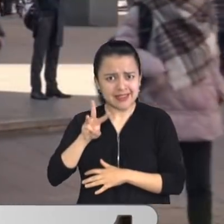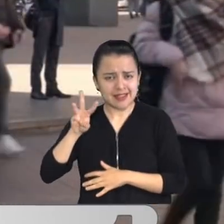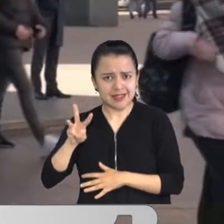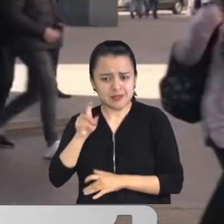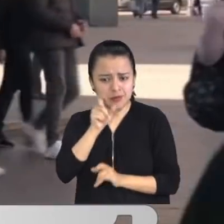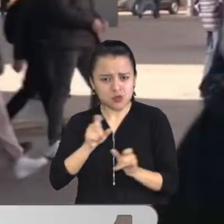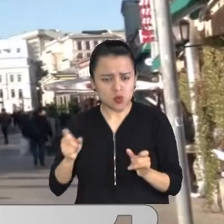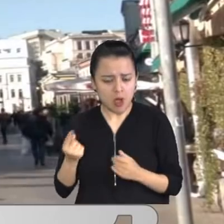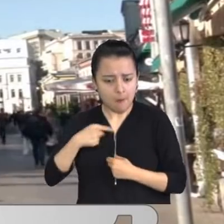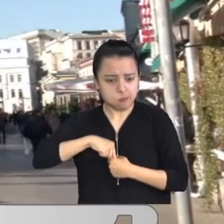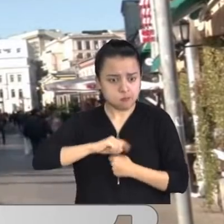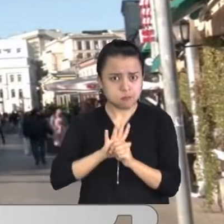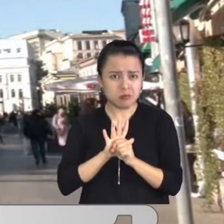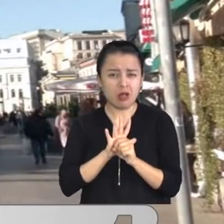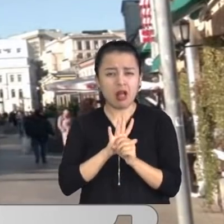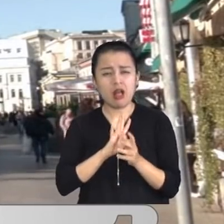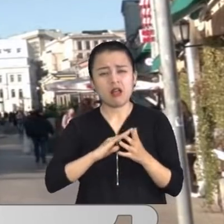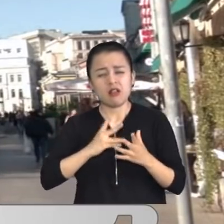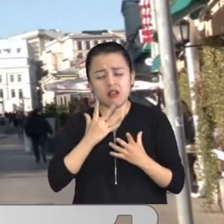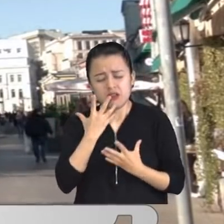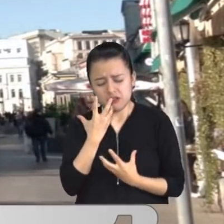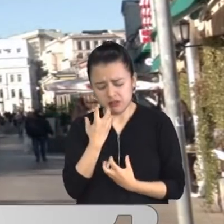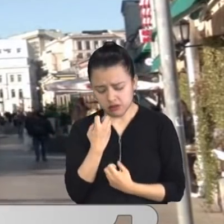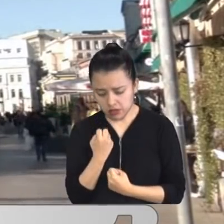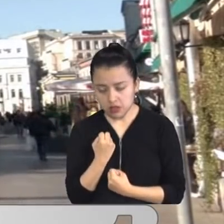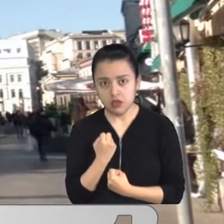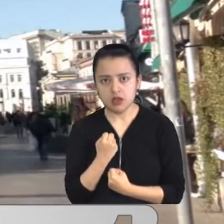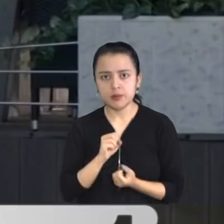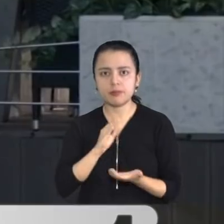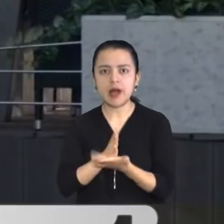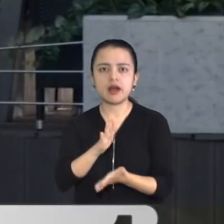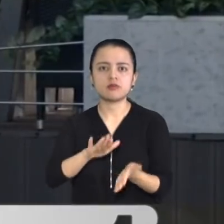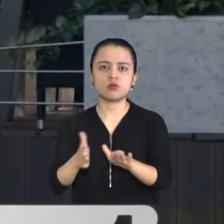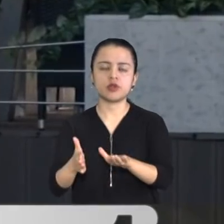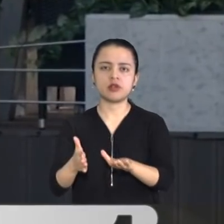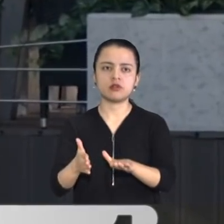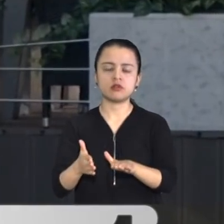por COVID-19 en las últimas 24 horas. Además, se reportaron